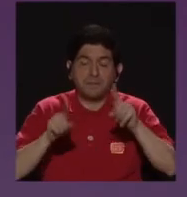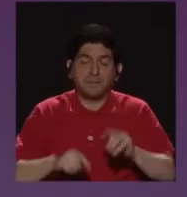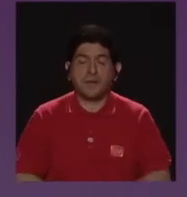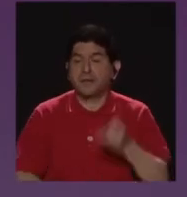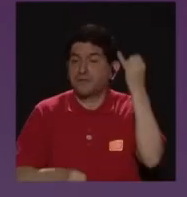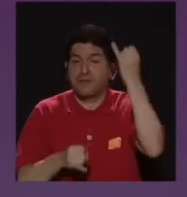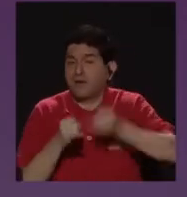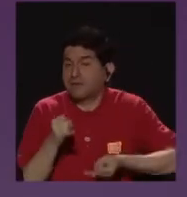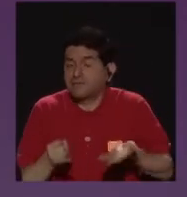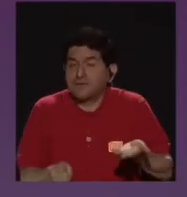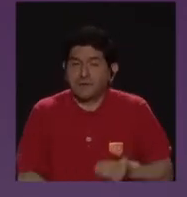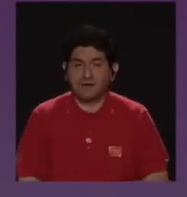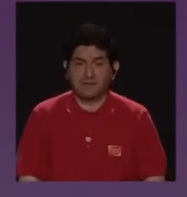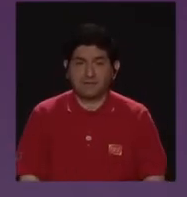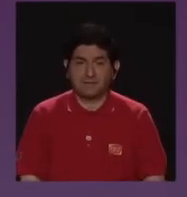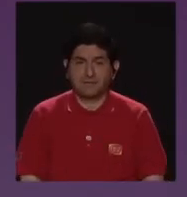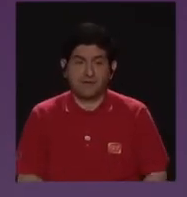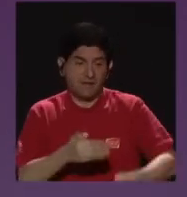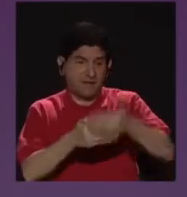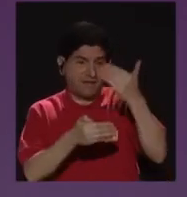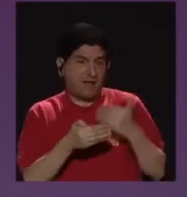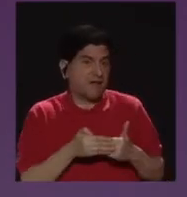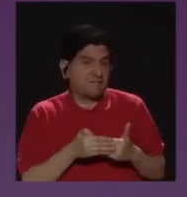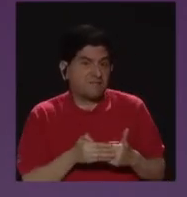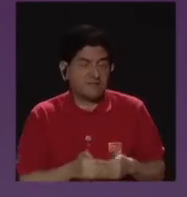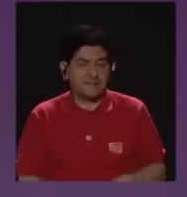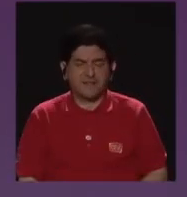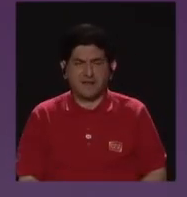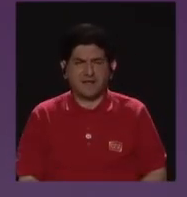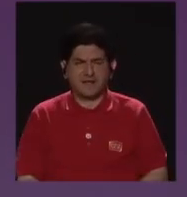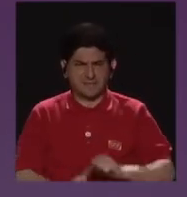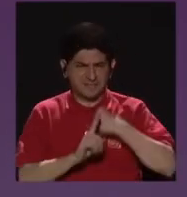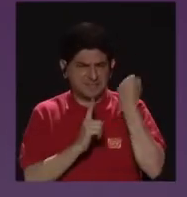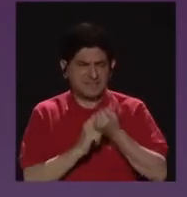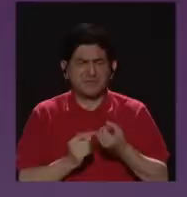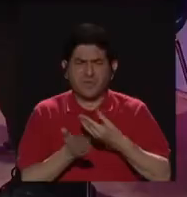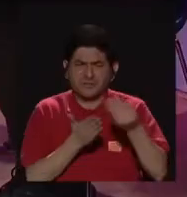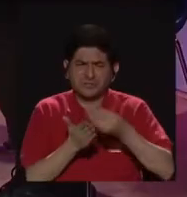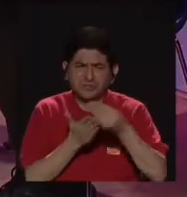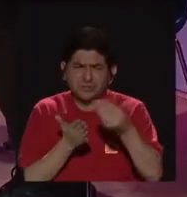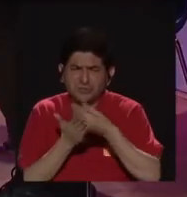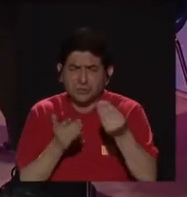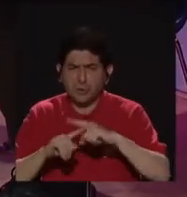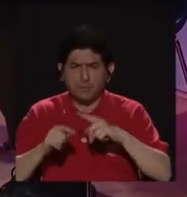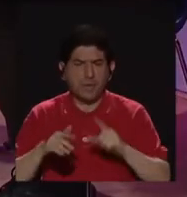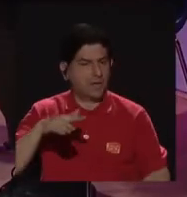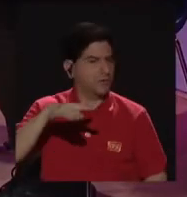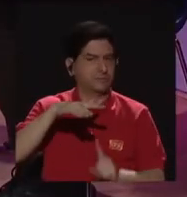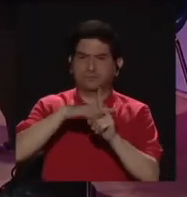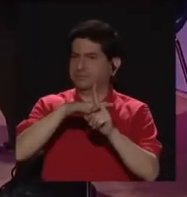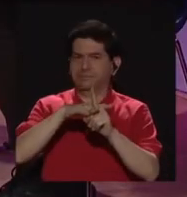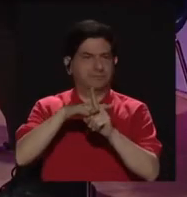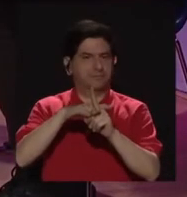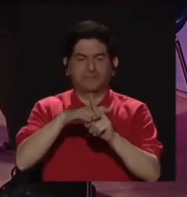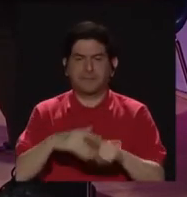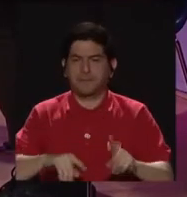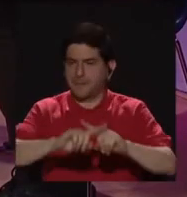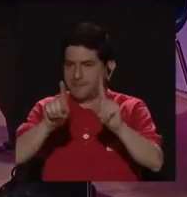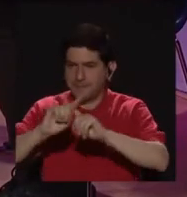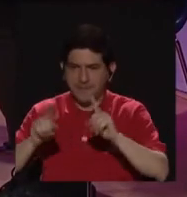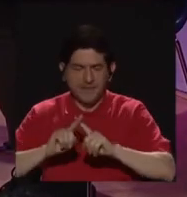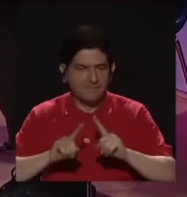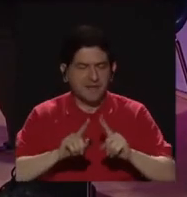de cuentas atrás hay un transfondo de consumismo pero además nos está visibilizando el montón de